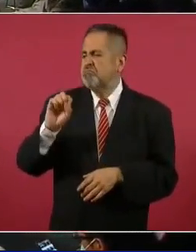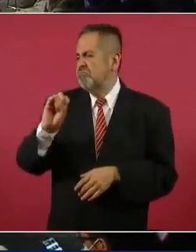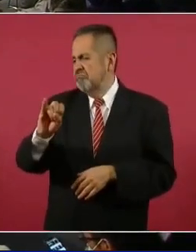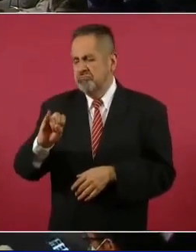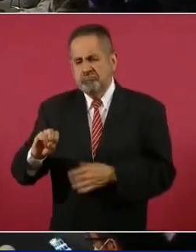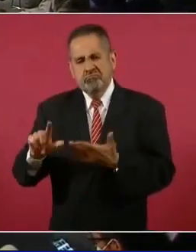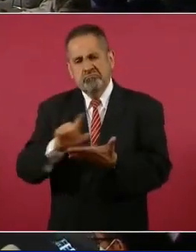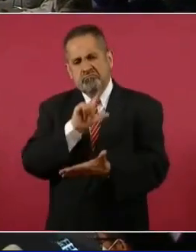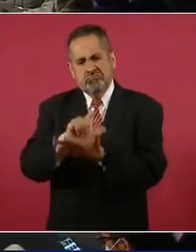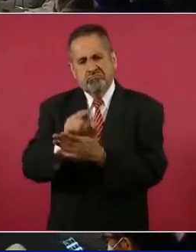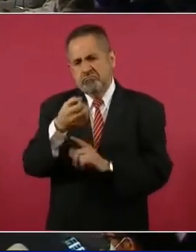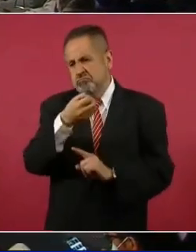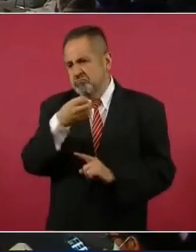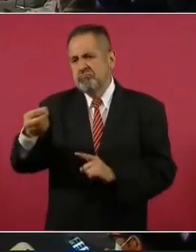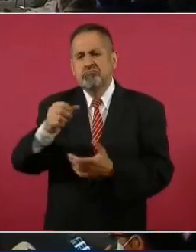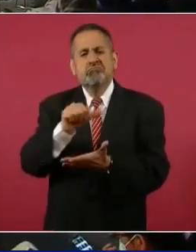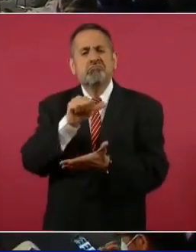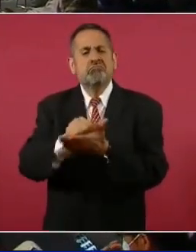informe.